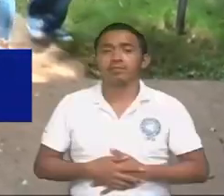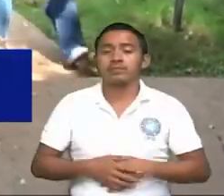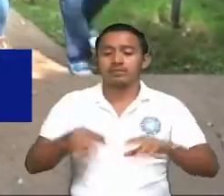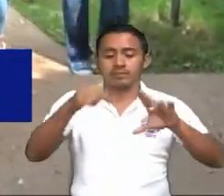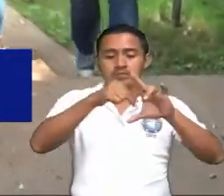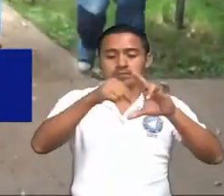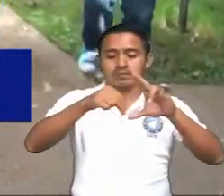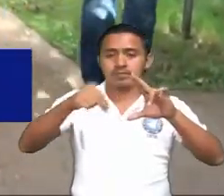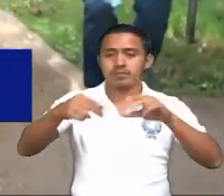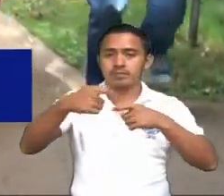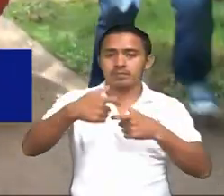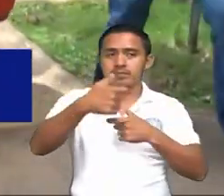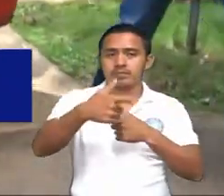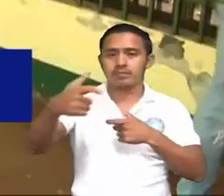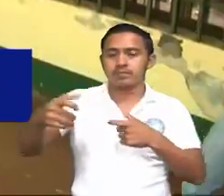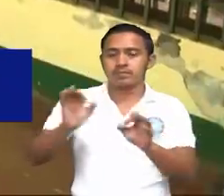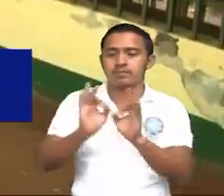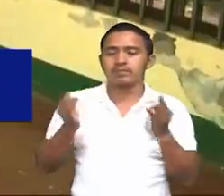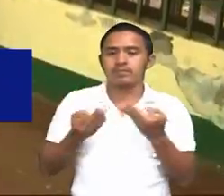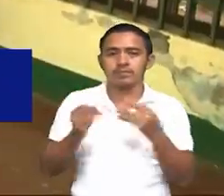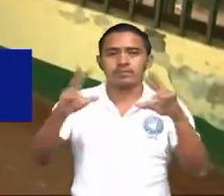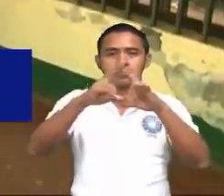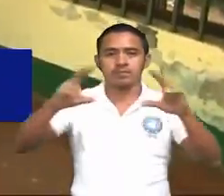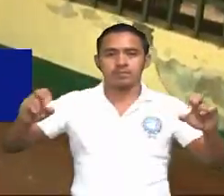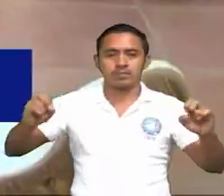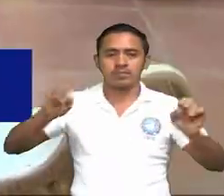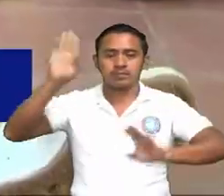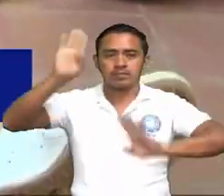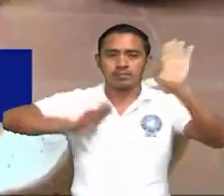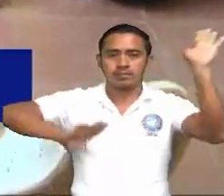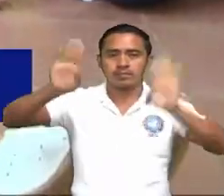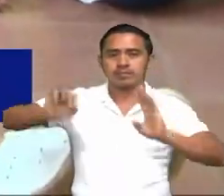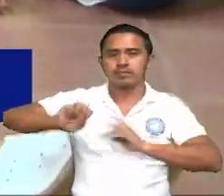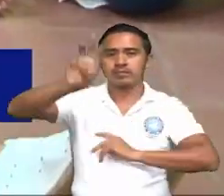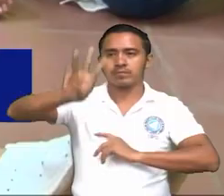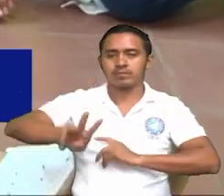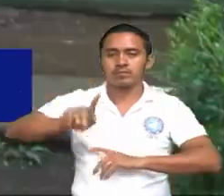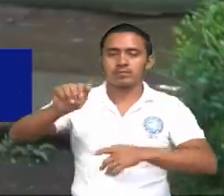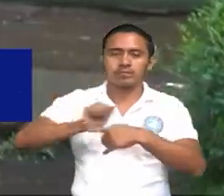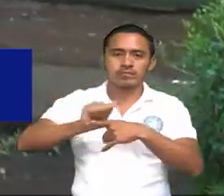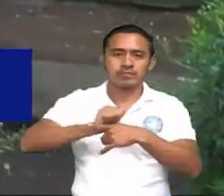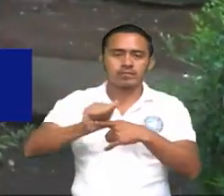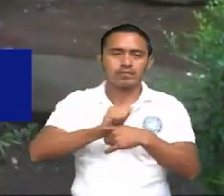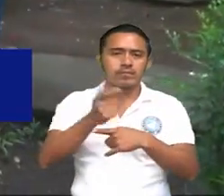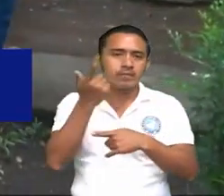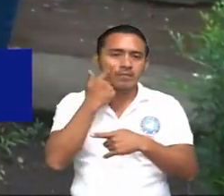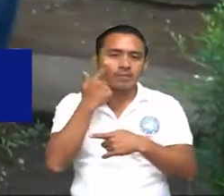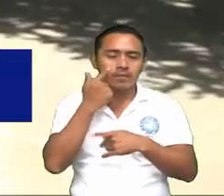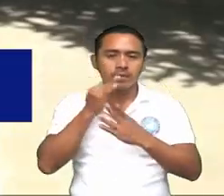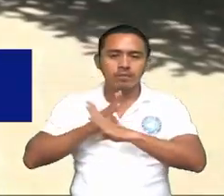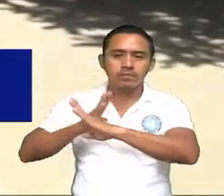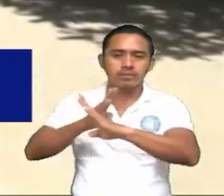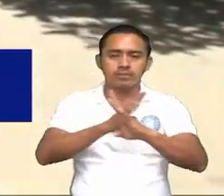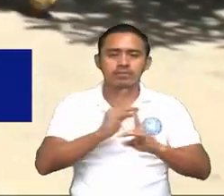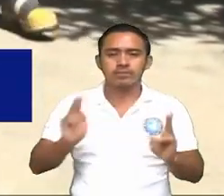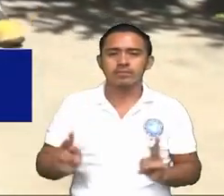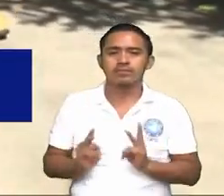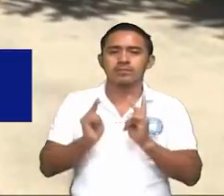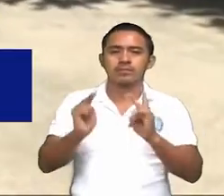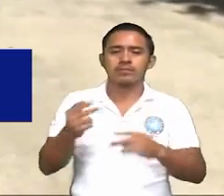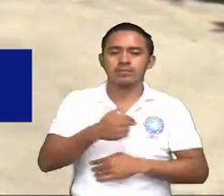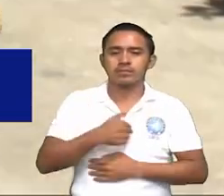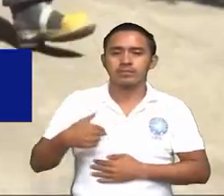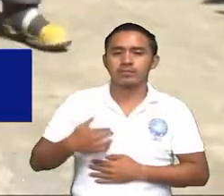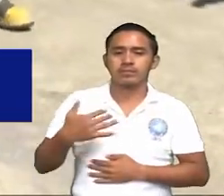SINAPRED invita a las familias nicaragüenses a participar en el tercer ejercicio nacional de preparación y protección de la vida a